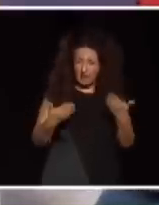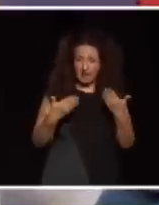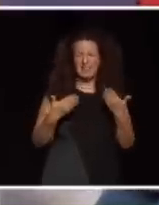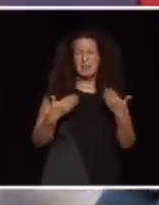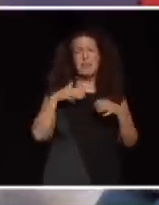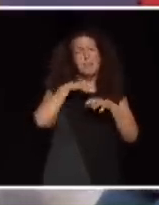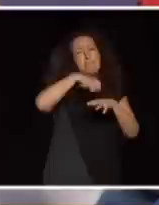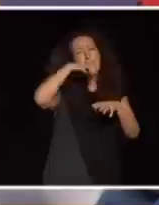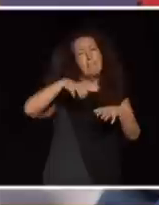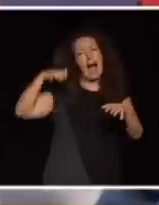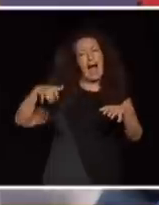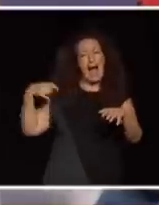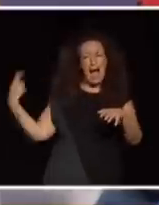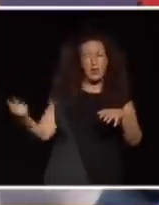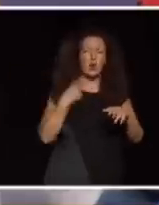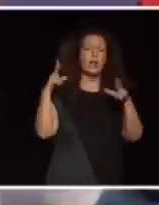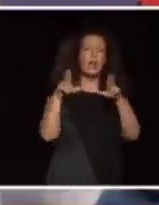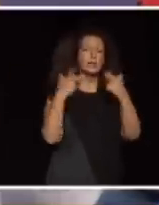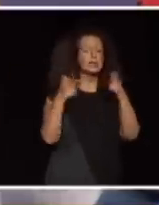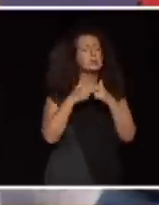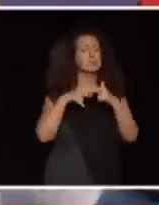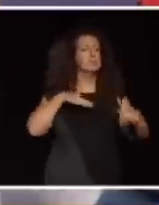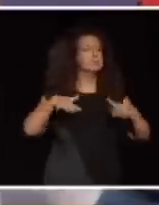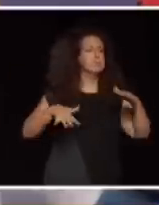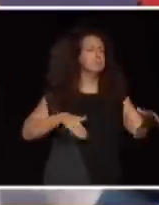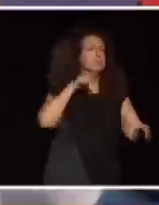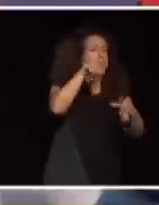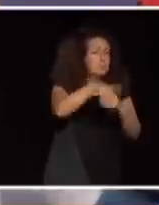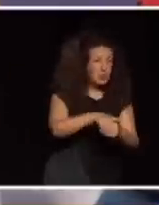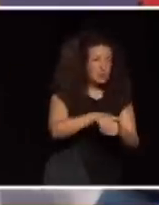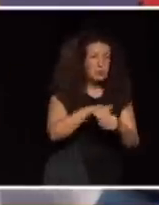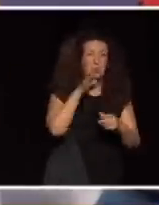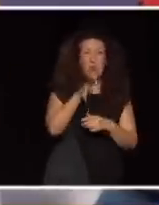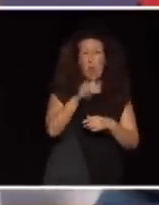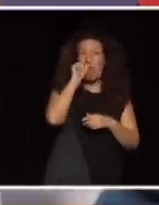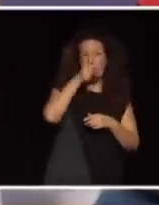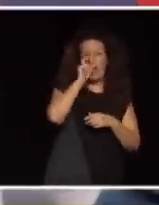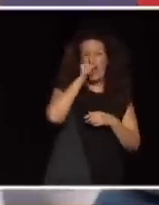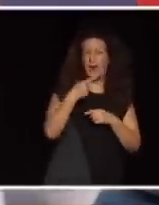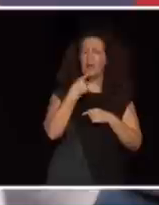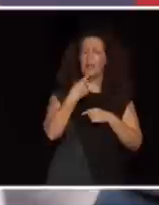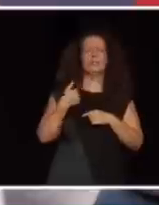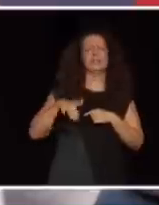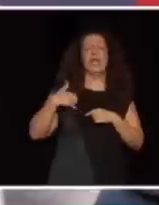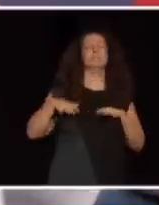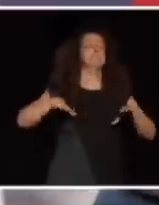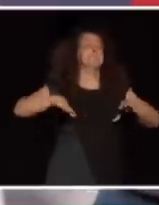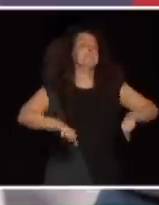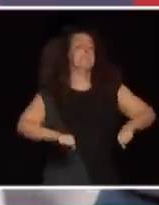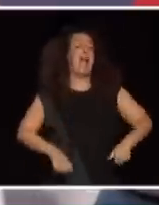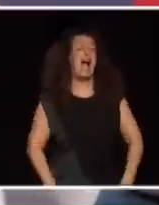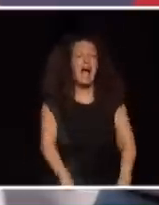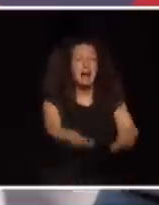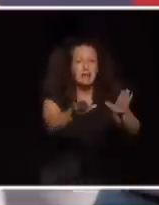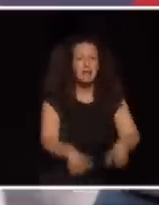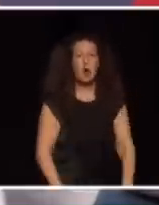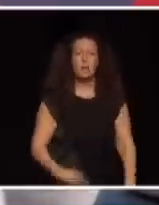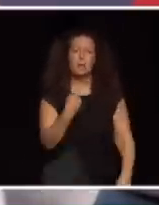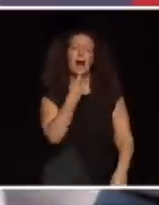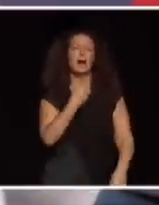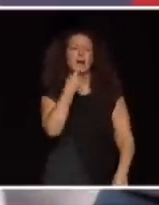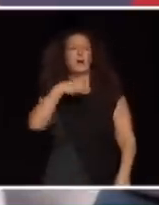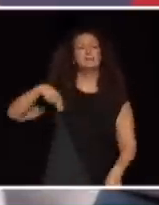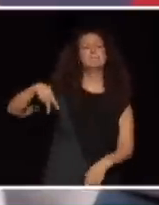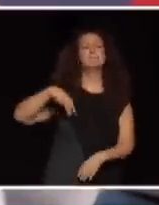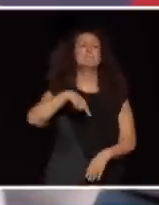esa mayoría social que se movilizó cuando el señor Feijóo ya se veía pisando una alfombra roja y entrando por la